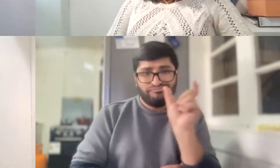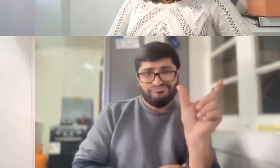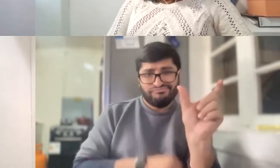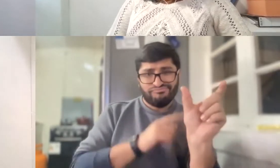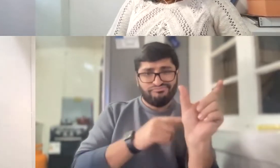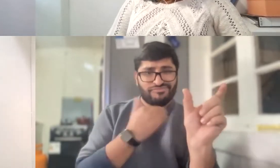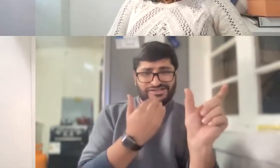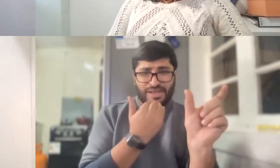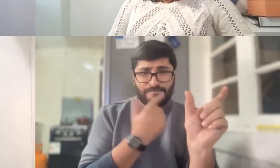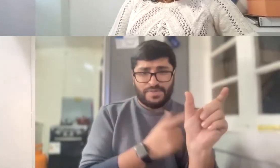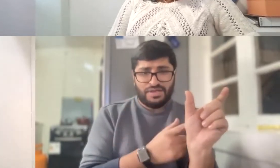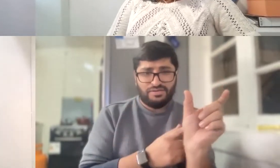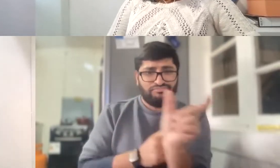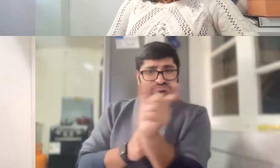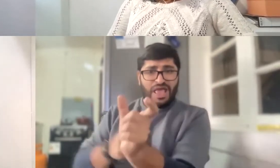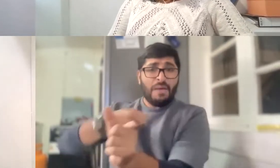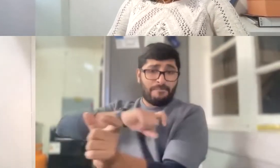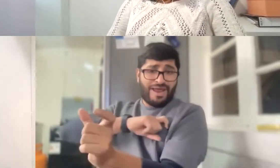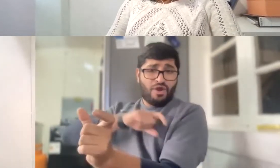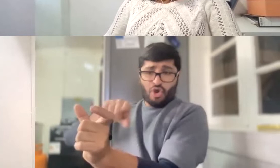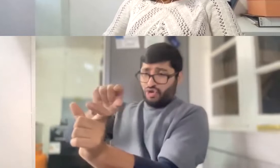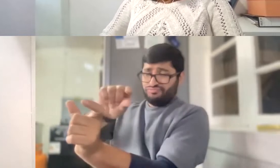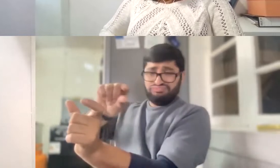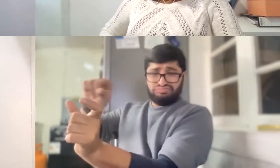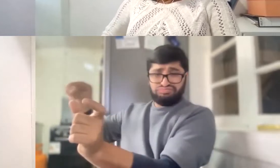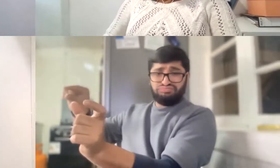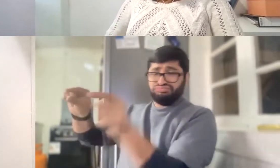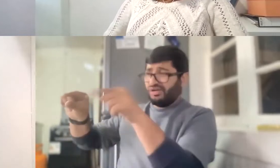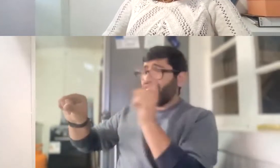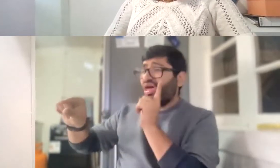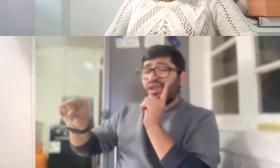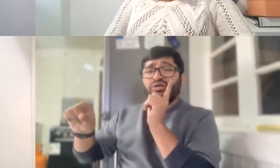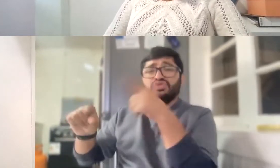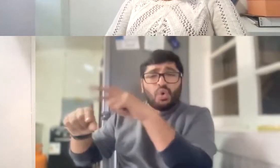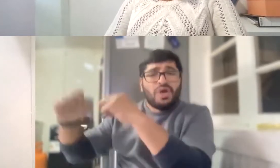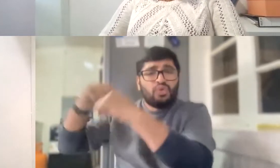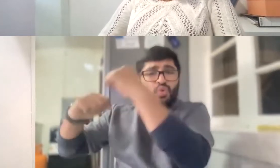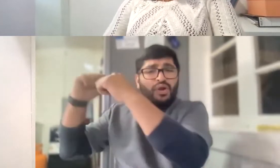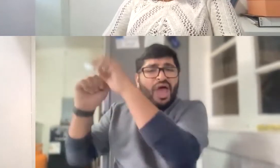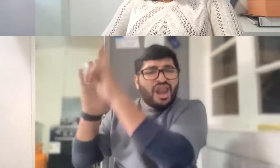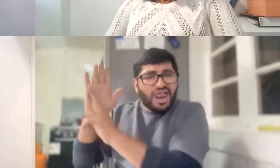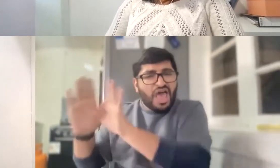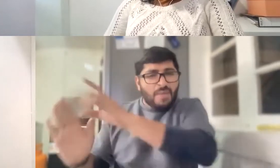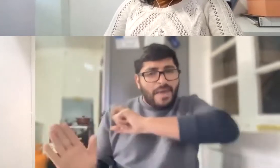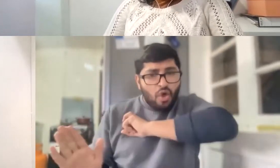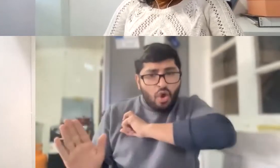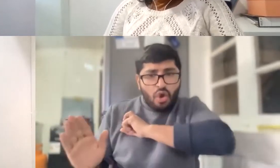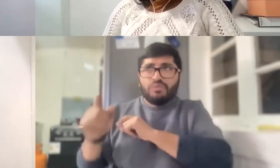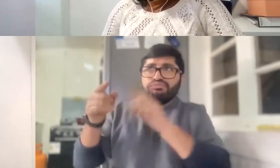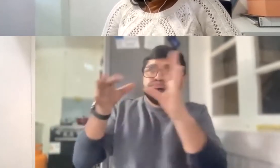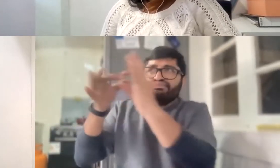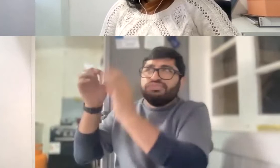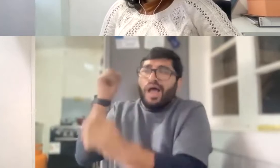por ejemplo, una frase, dice, el auto chocó contra un árbol. La estructura del español, esa oración, tiene muchas palabras.